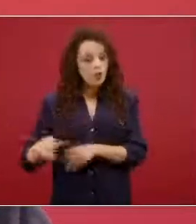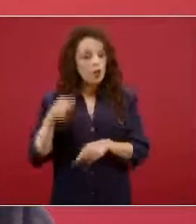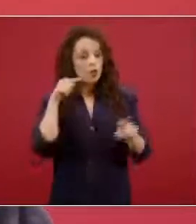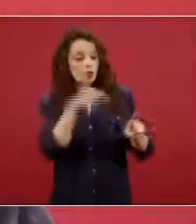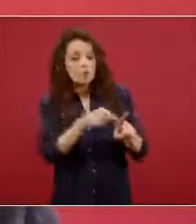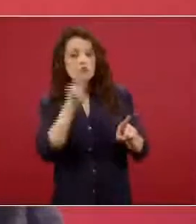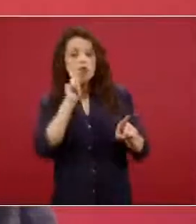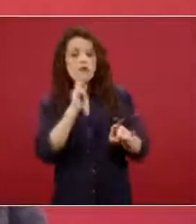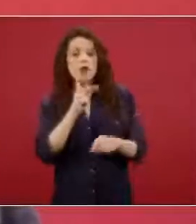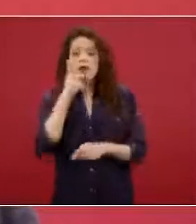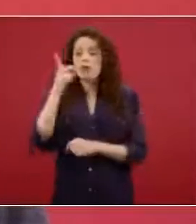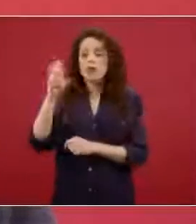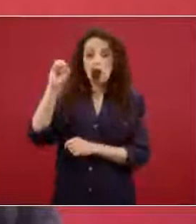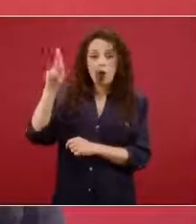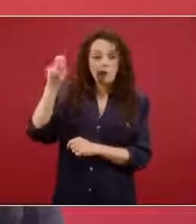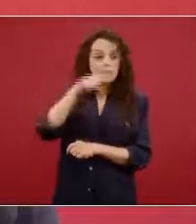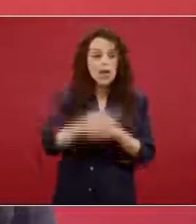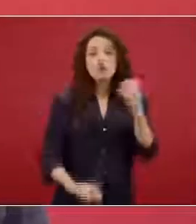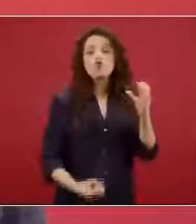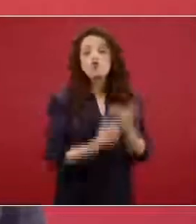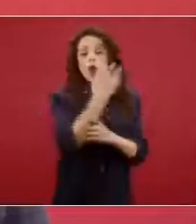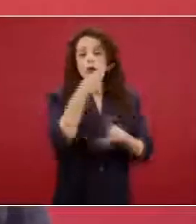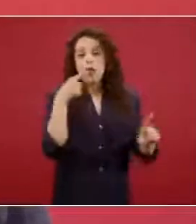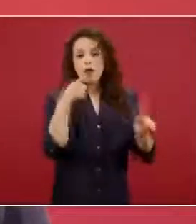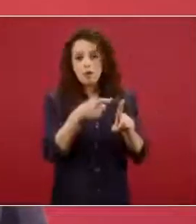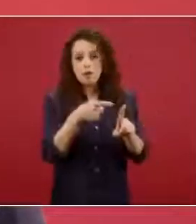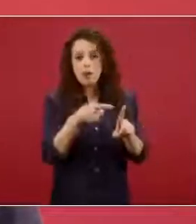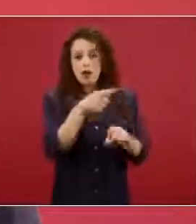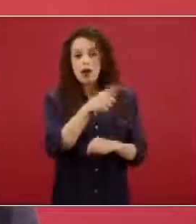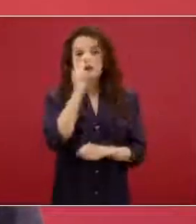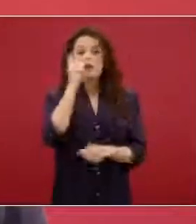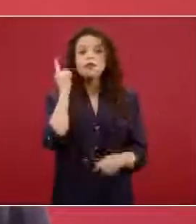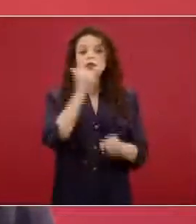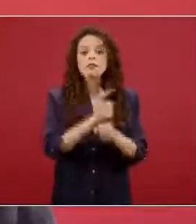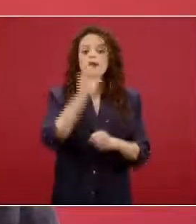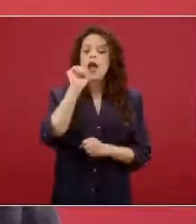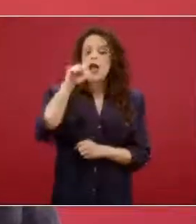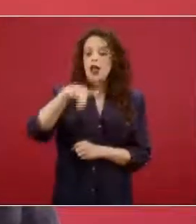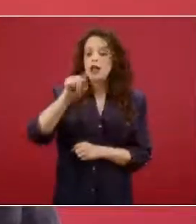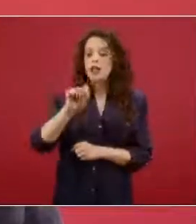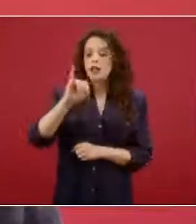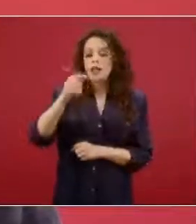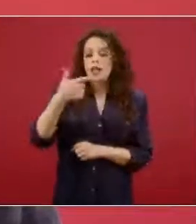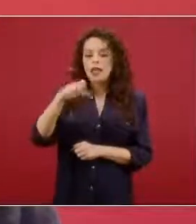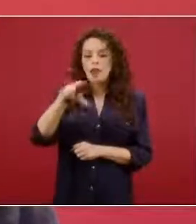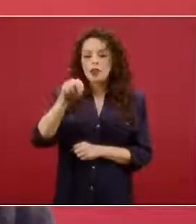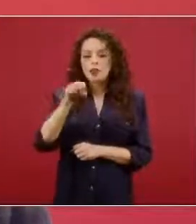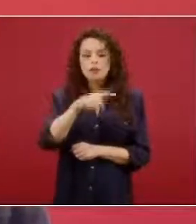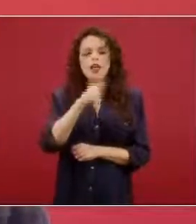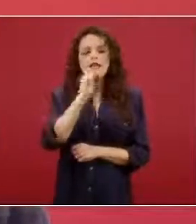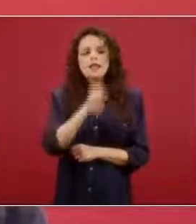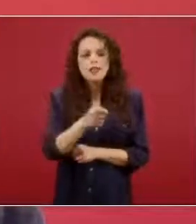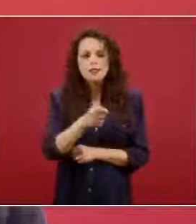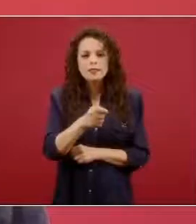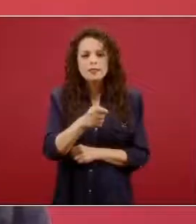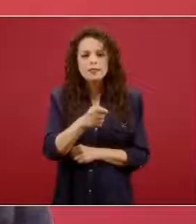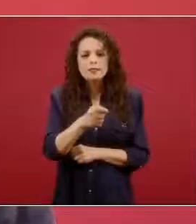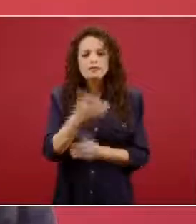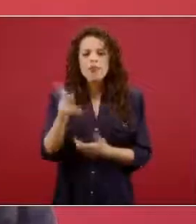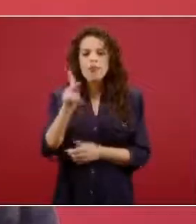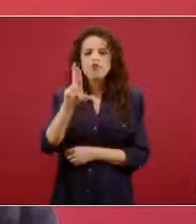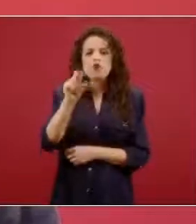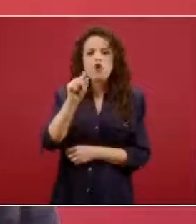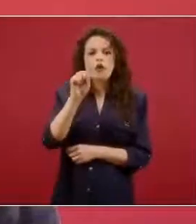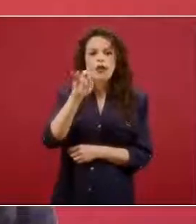de la Salud es una nueva prueba que está basada en la detección de antígenos. Antígenos son, en este caso, sustancias,